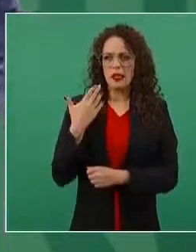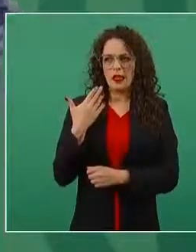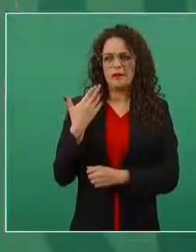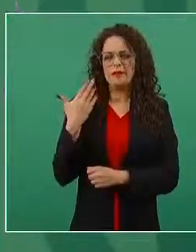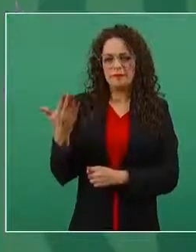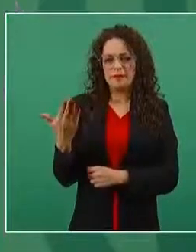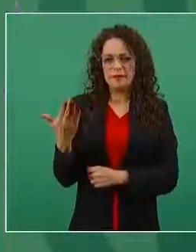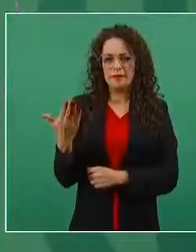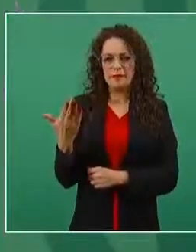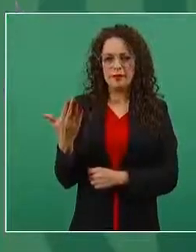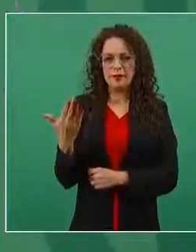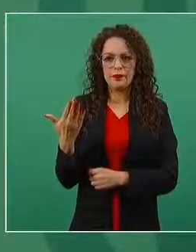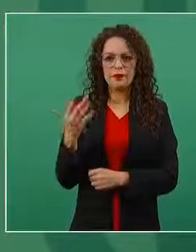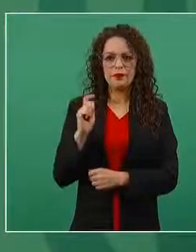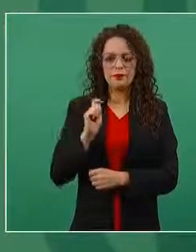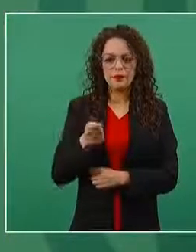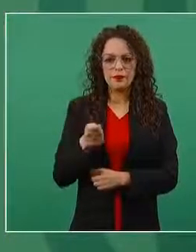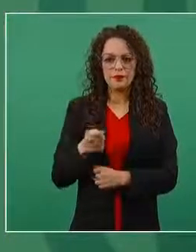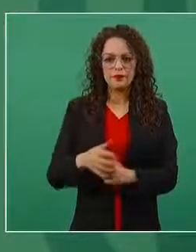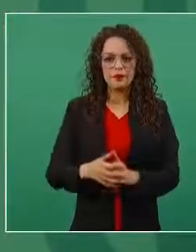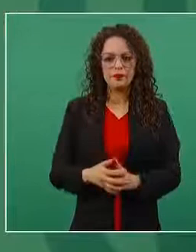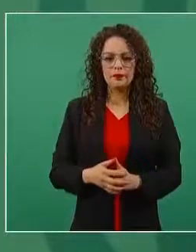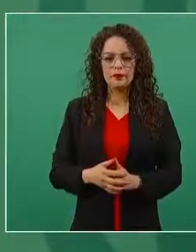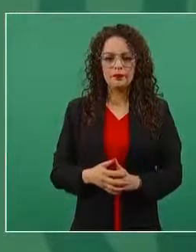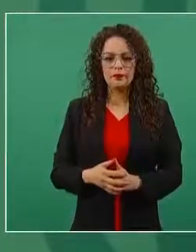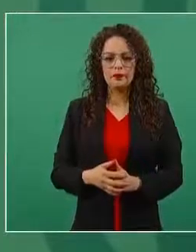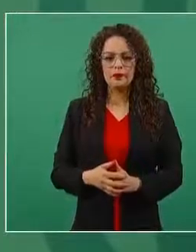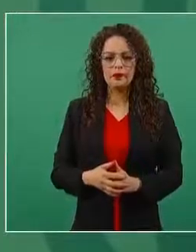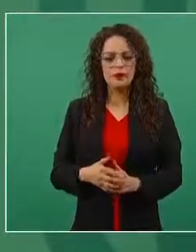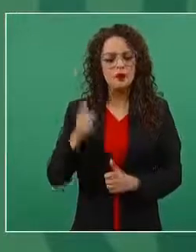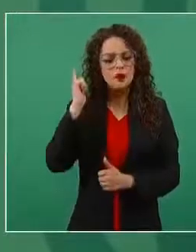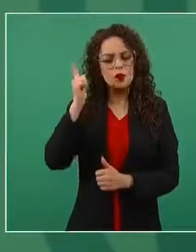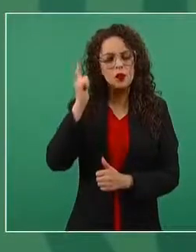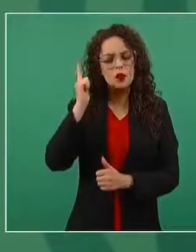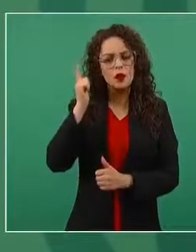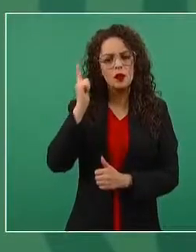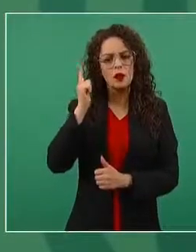solicitamos el que se pudieran